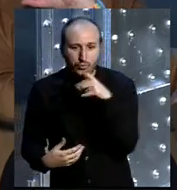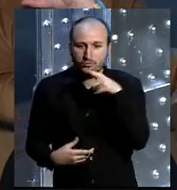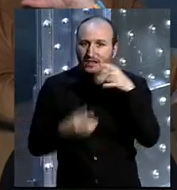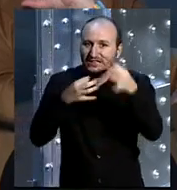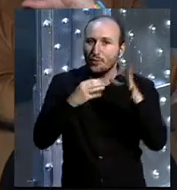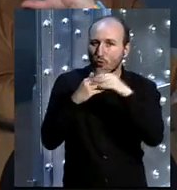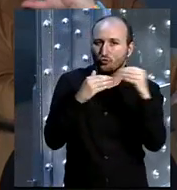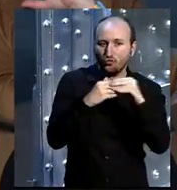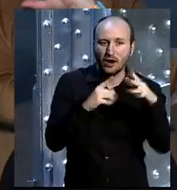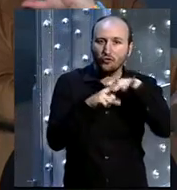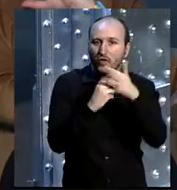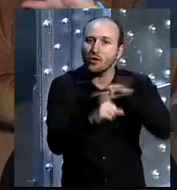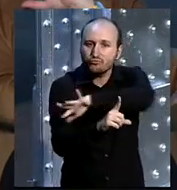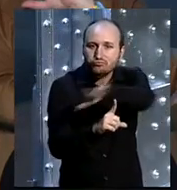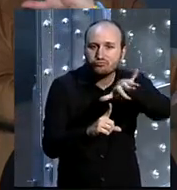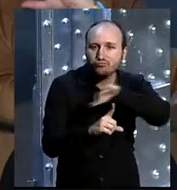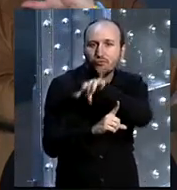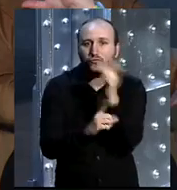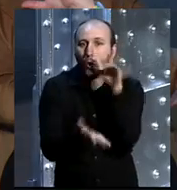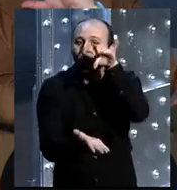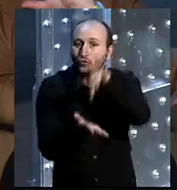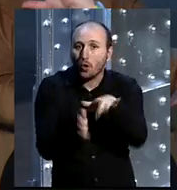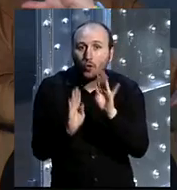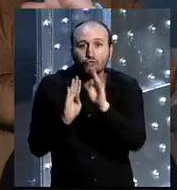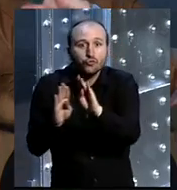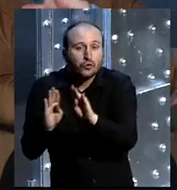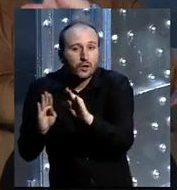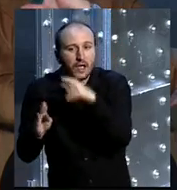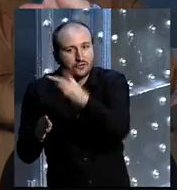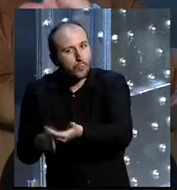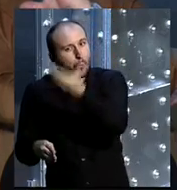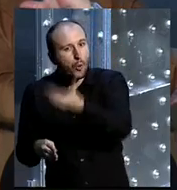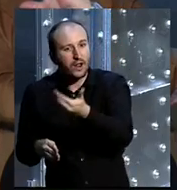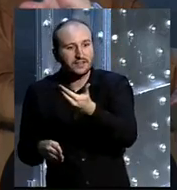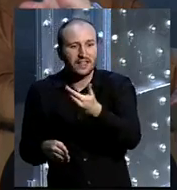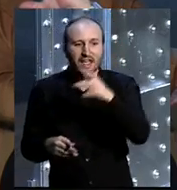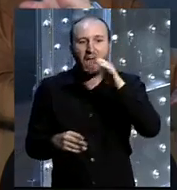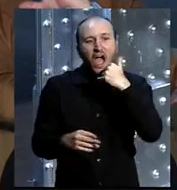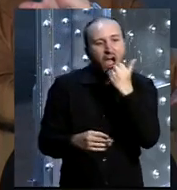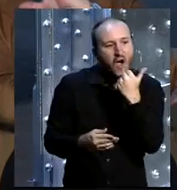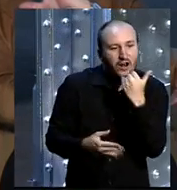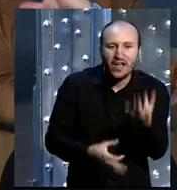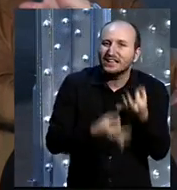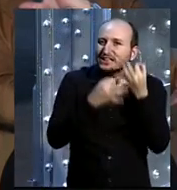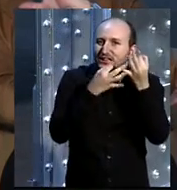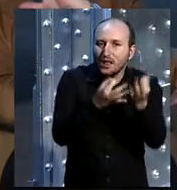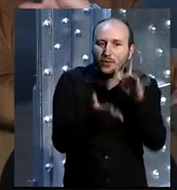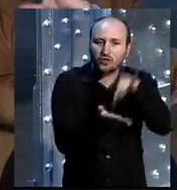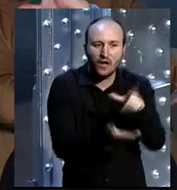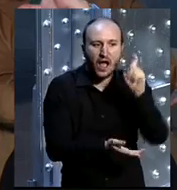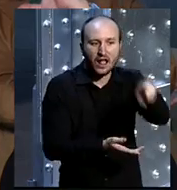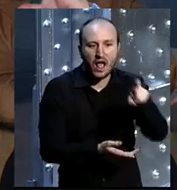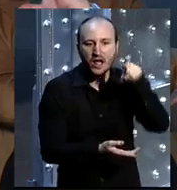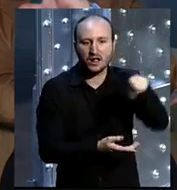está sucediendo sobre sus datos, más que el contrato que se produce cada clic que da uno, porque es que